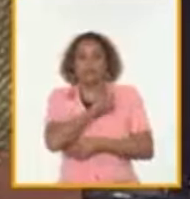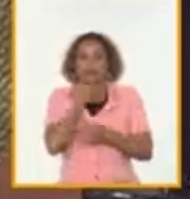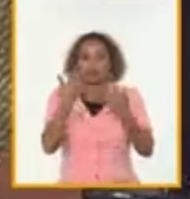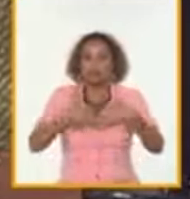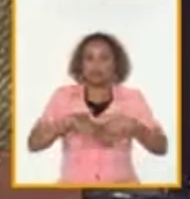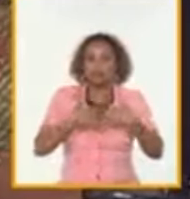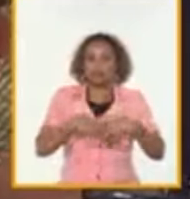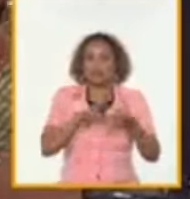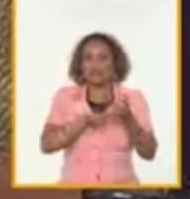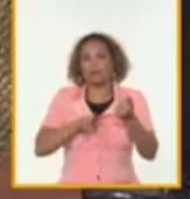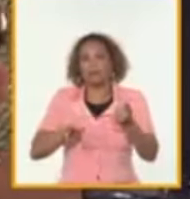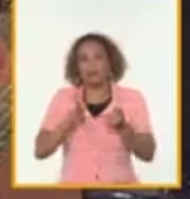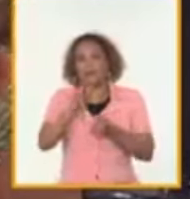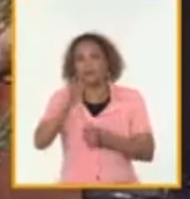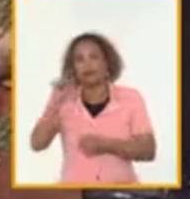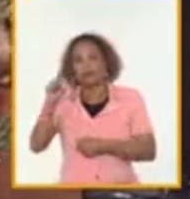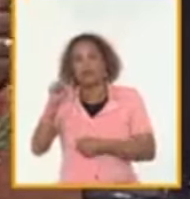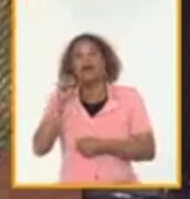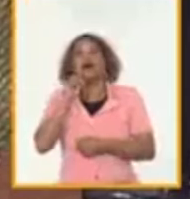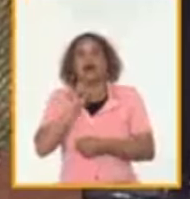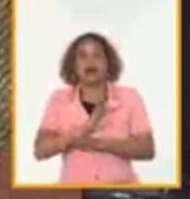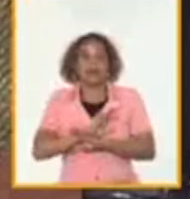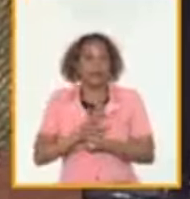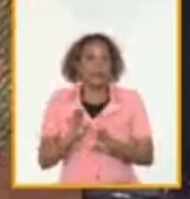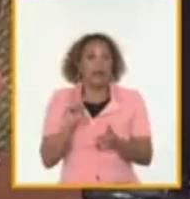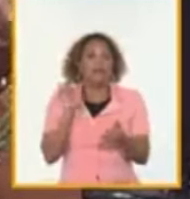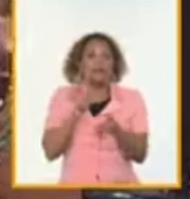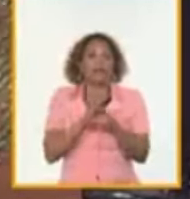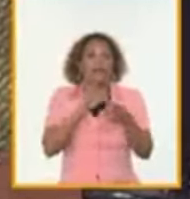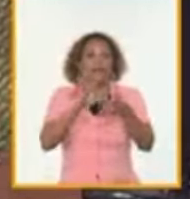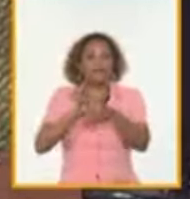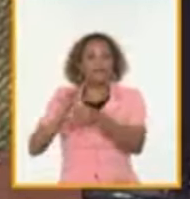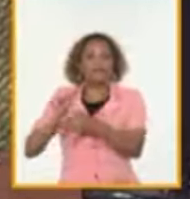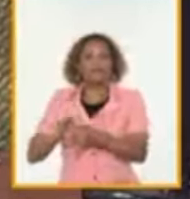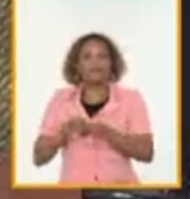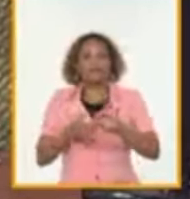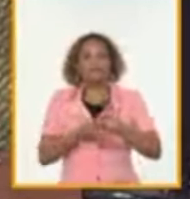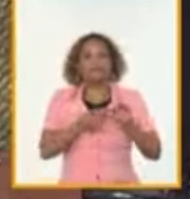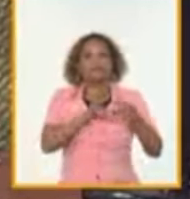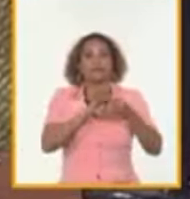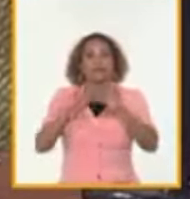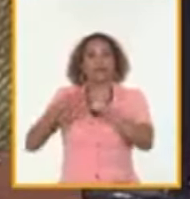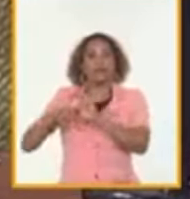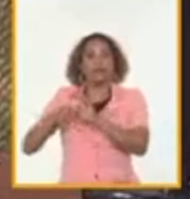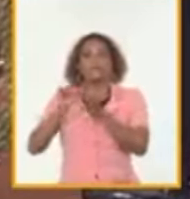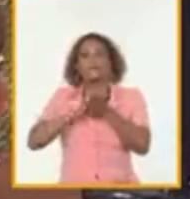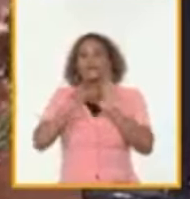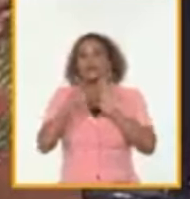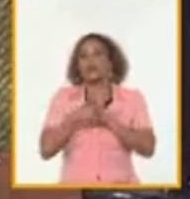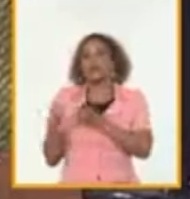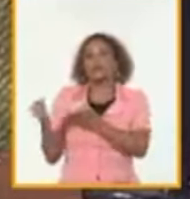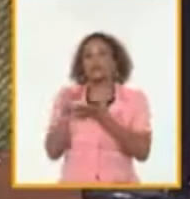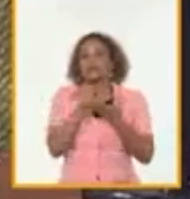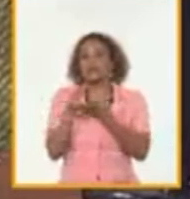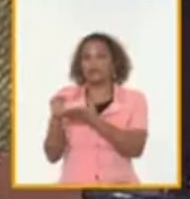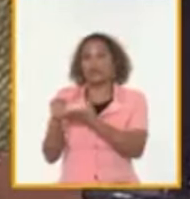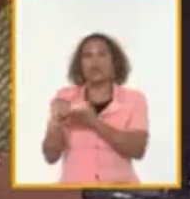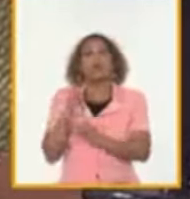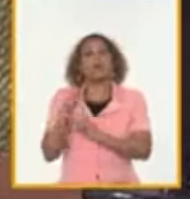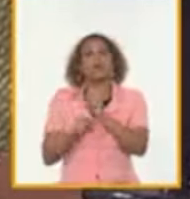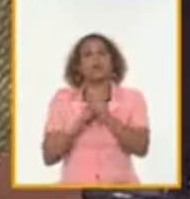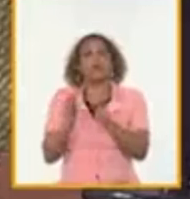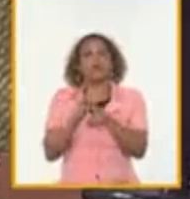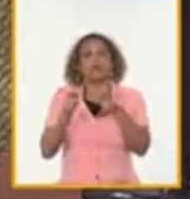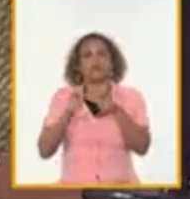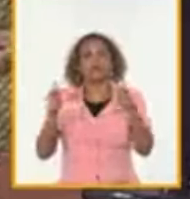provincia Y a partir de un propio encadenamiento propiamente también de proyectos de colaboración Entonces se ha estado